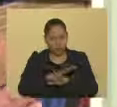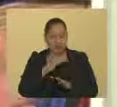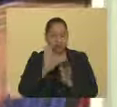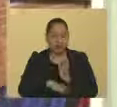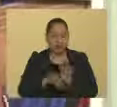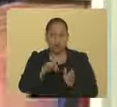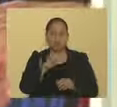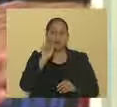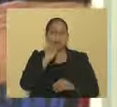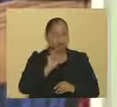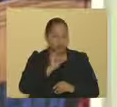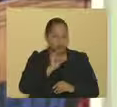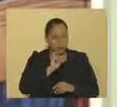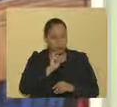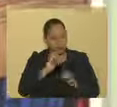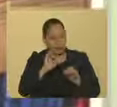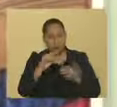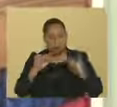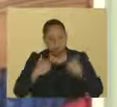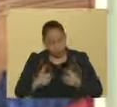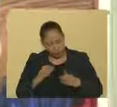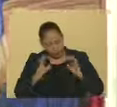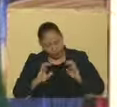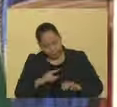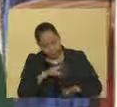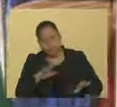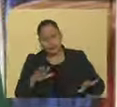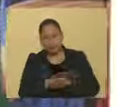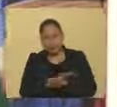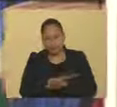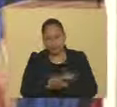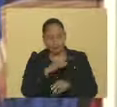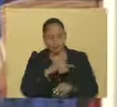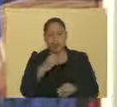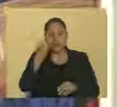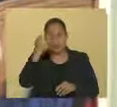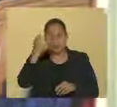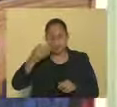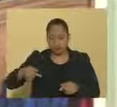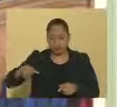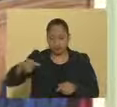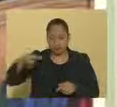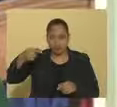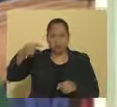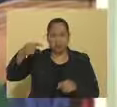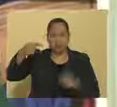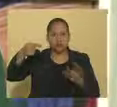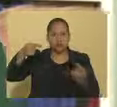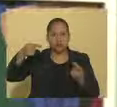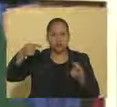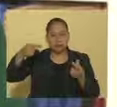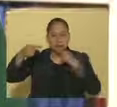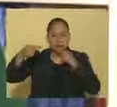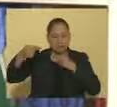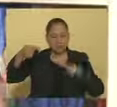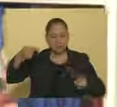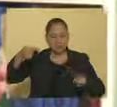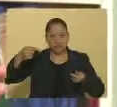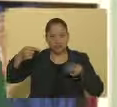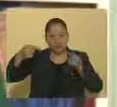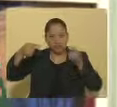sexual y física suceden antes del tiempo previsto. ¿Cuándo es que se alcanza la pubertad